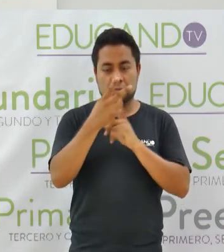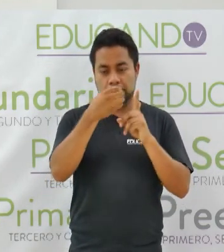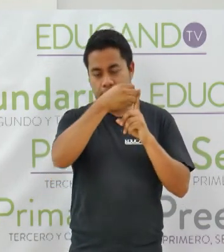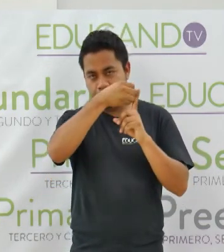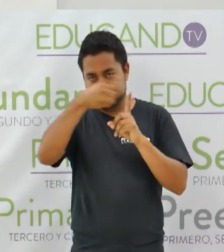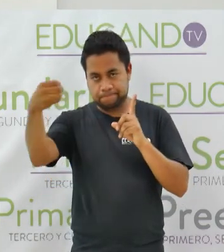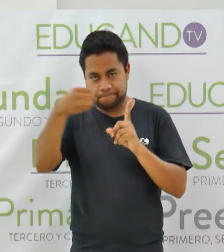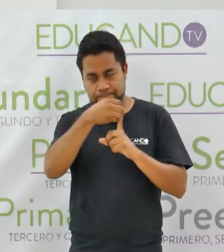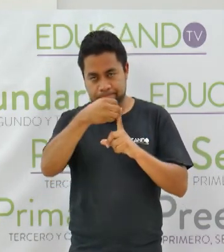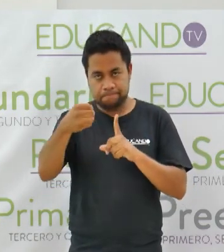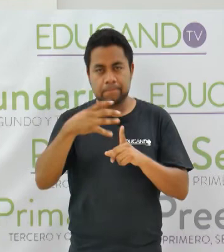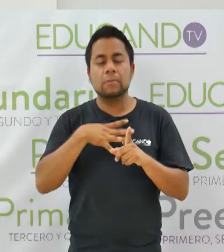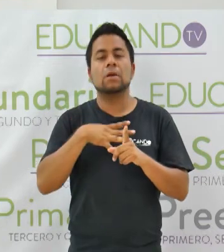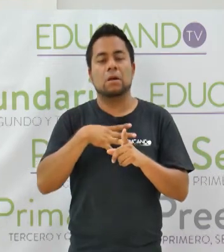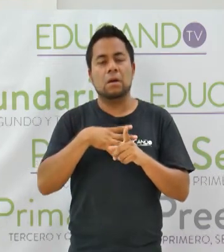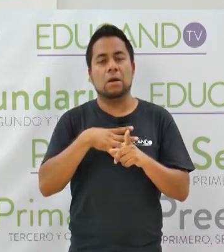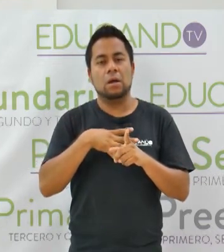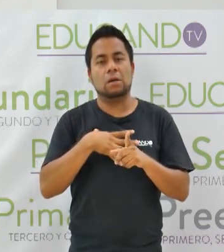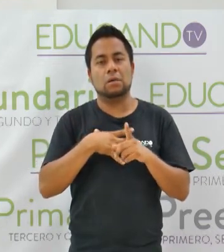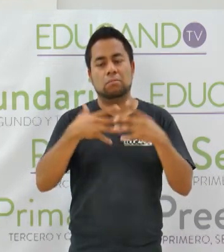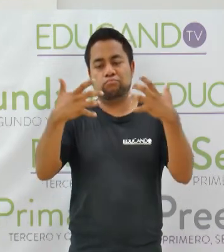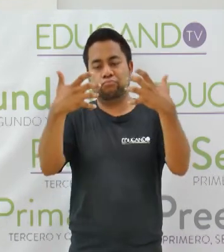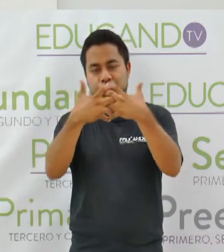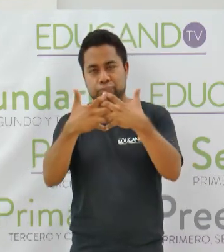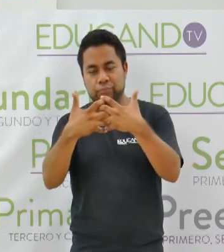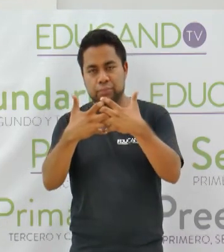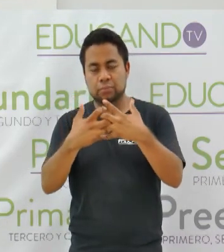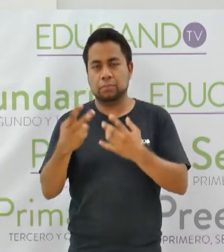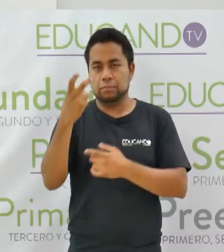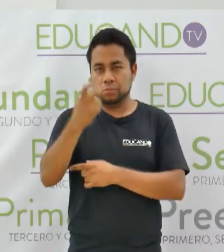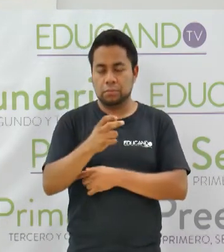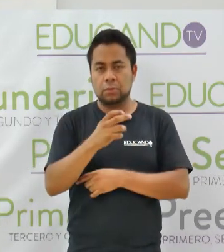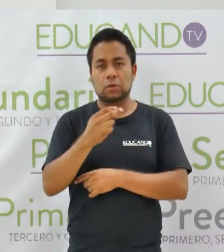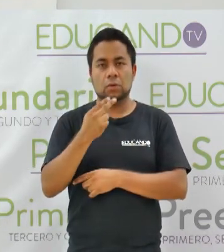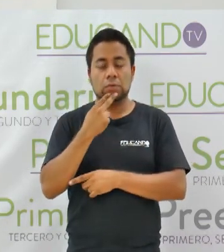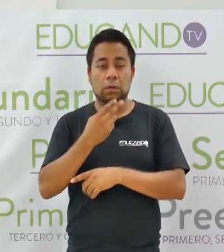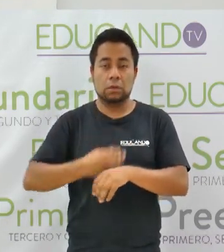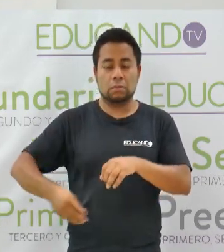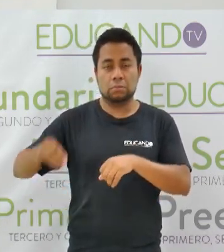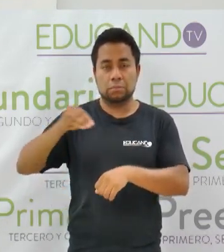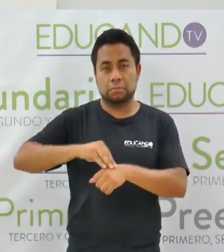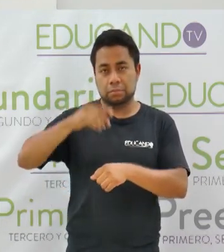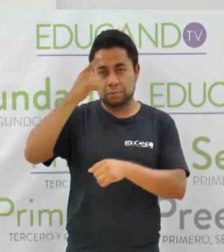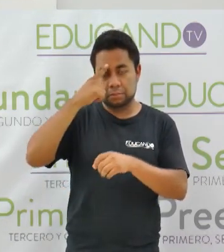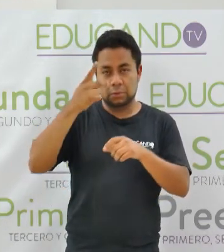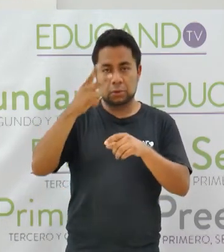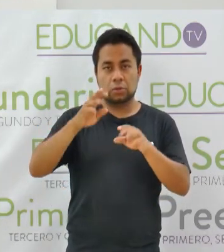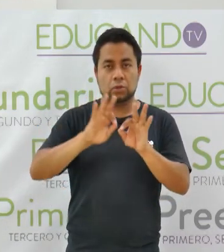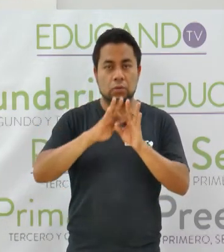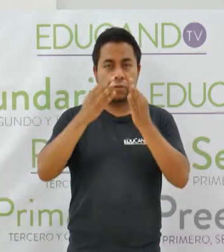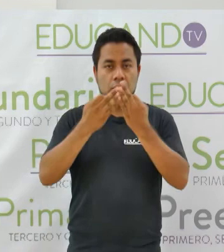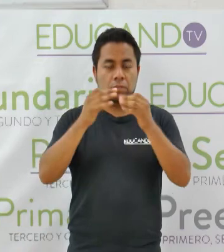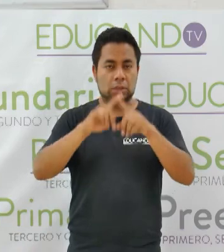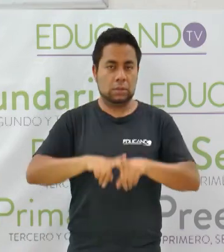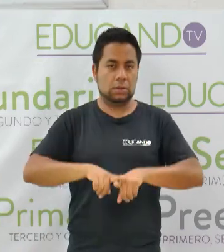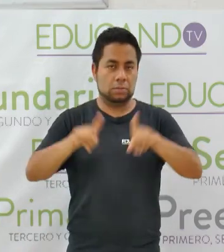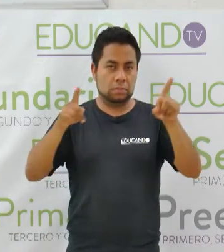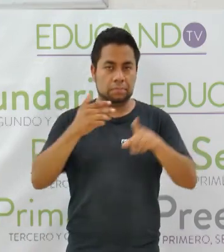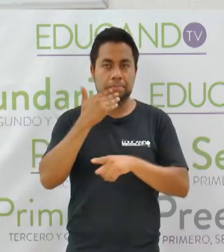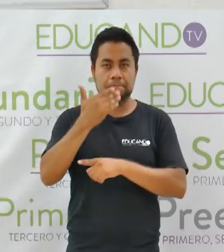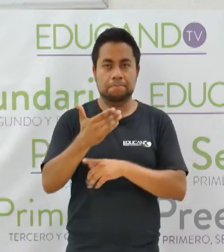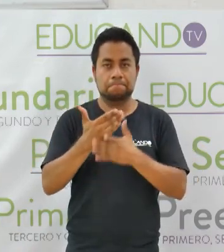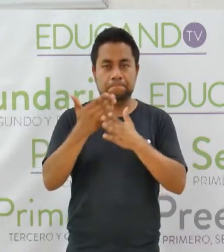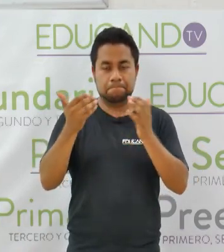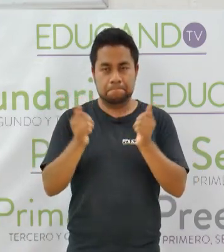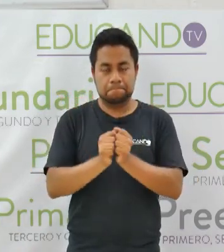oraciones tienen hilación y por lo tanto pueden ocuparse de las dos formas. Bien,